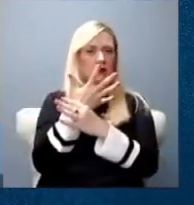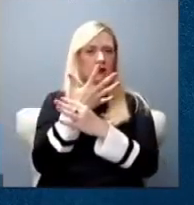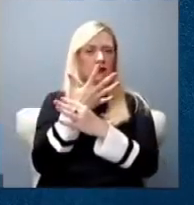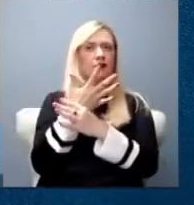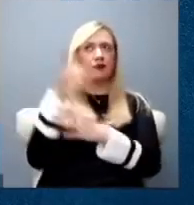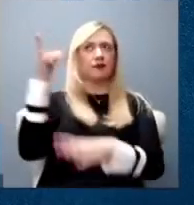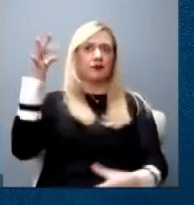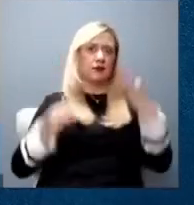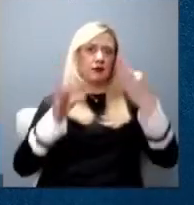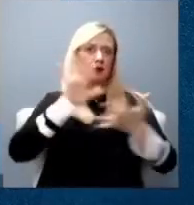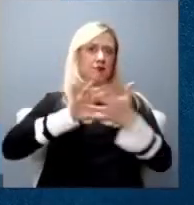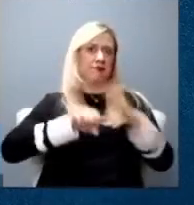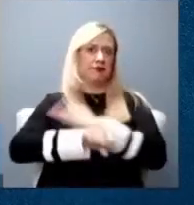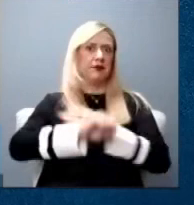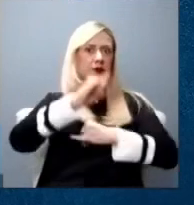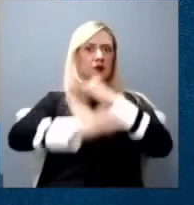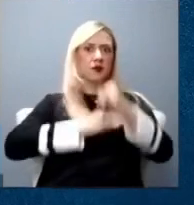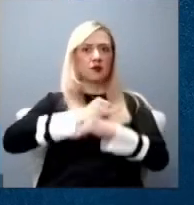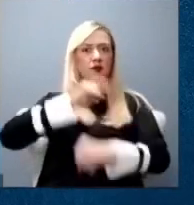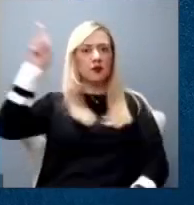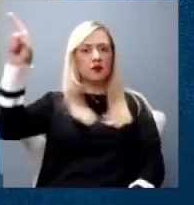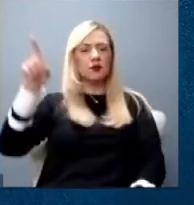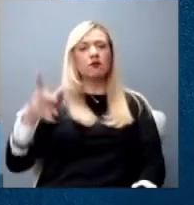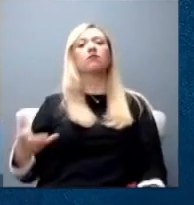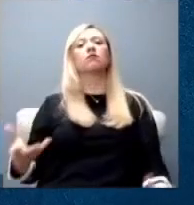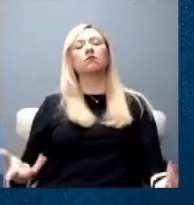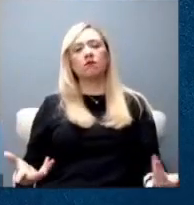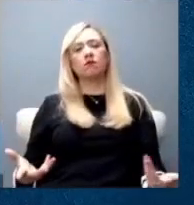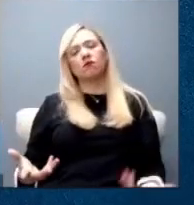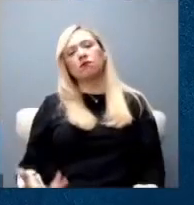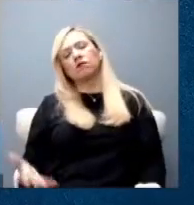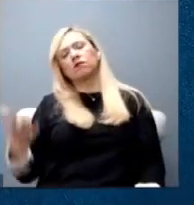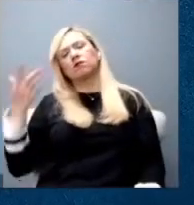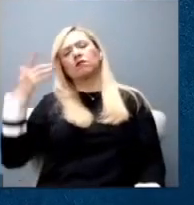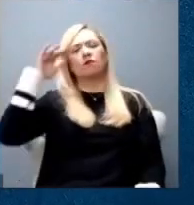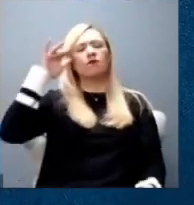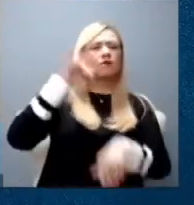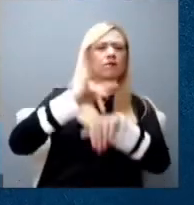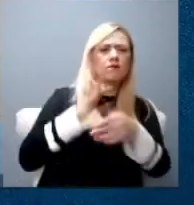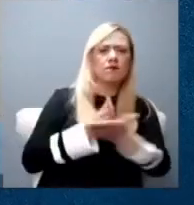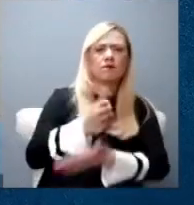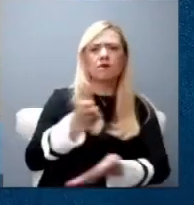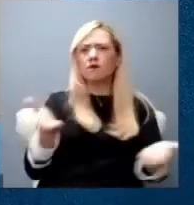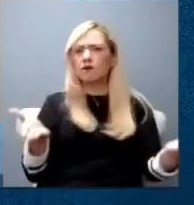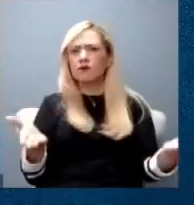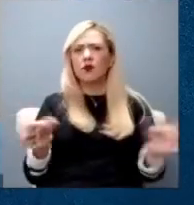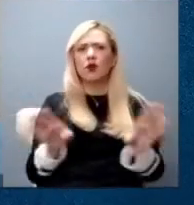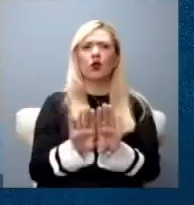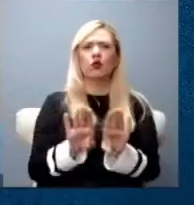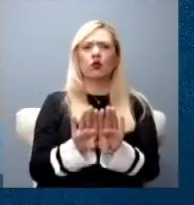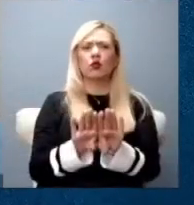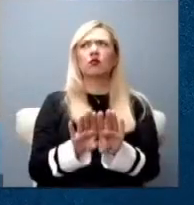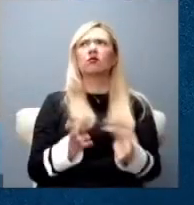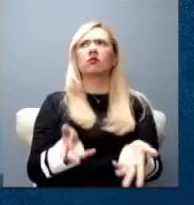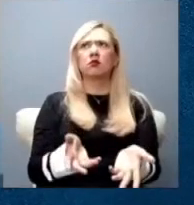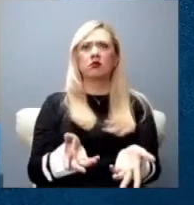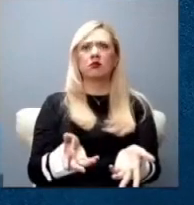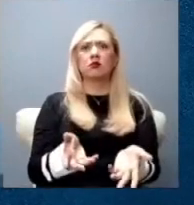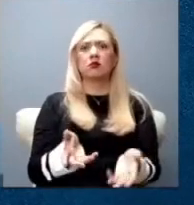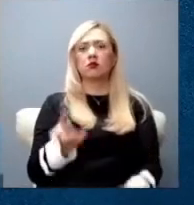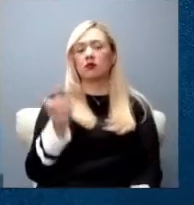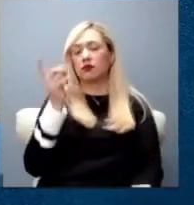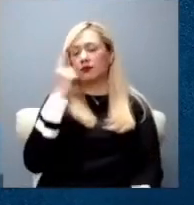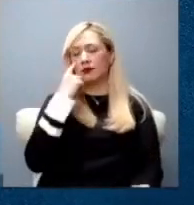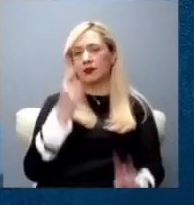Penal Internacional es aquí donde juega un papel fundamental. ¿Por qué? ¿Cómo se activa? Bueno, se activa teniendo en cuenta